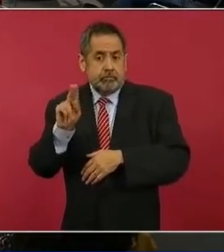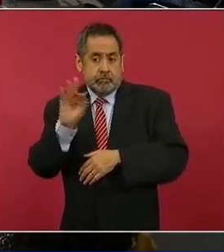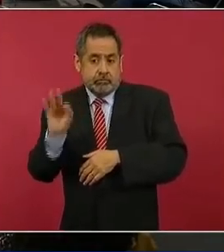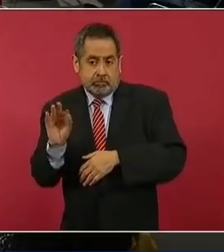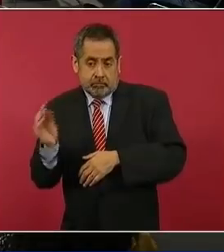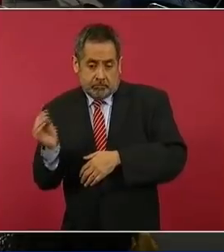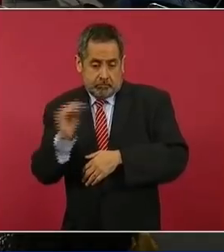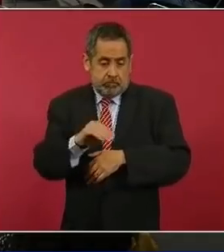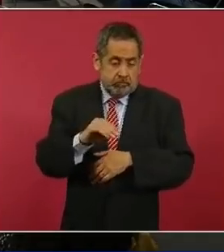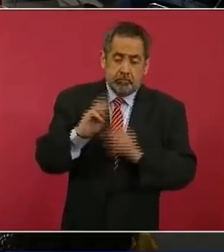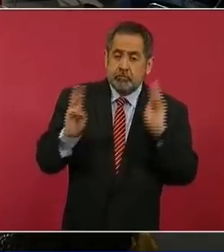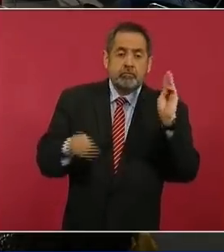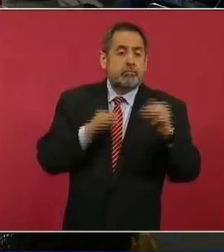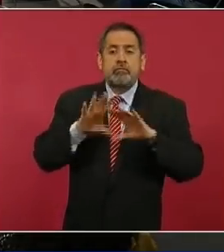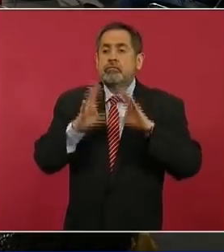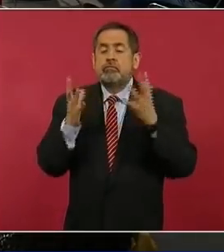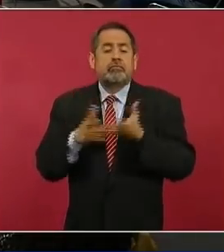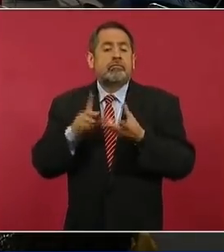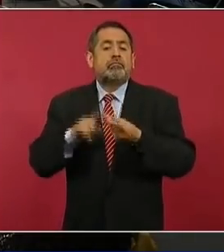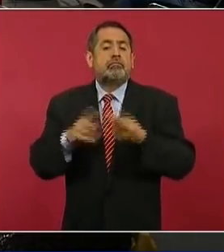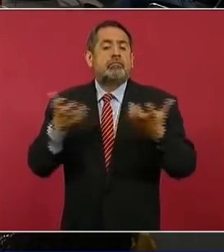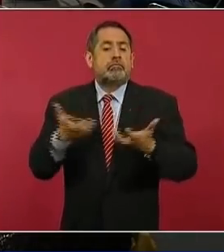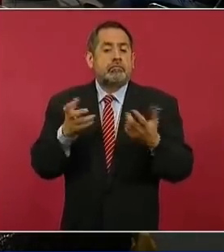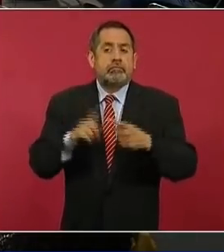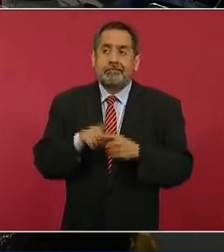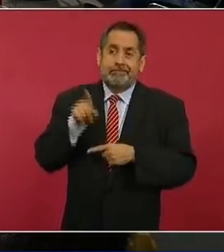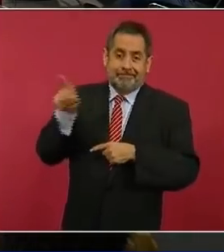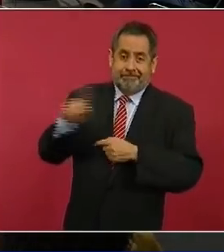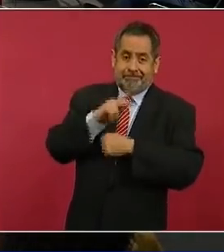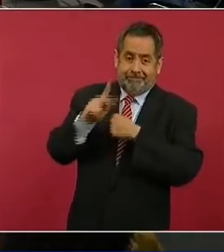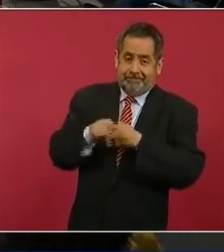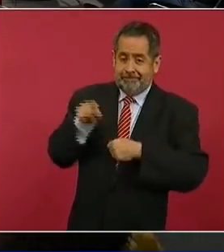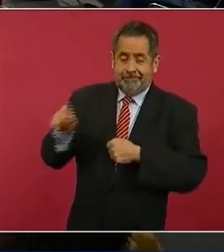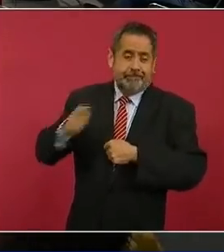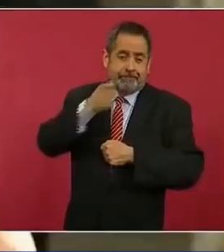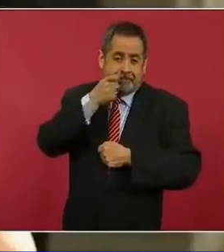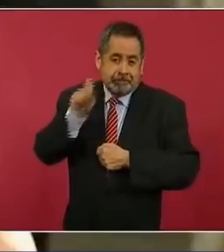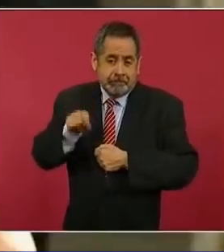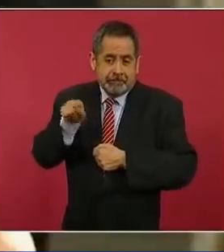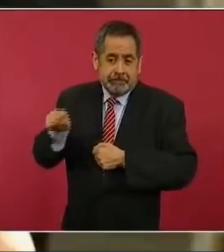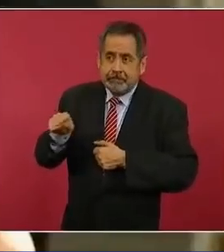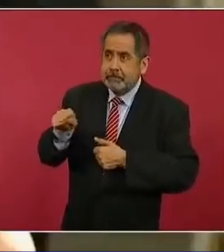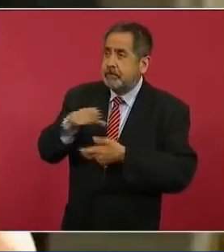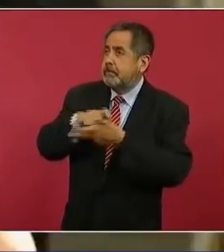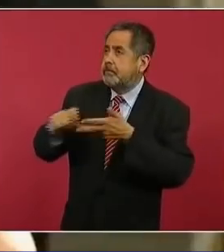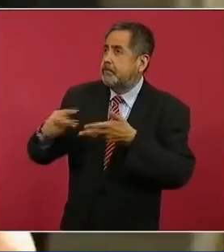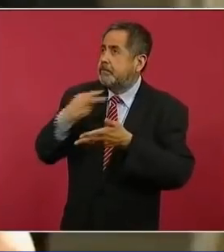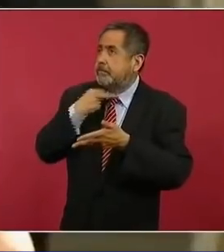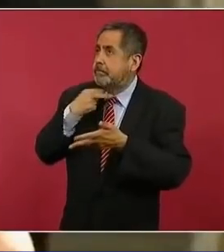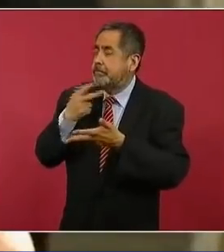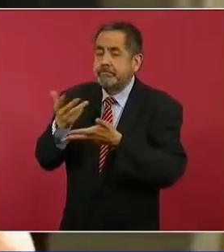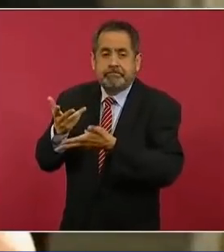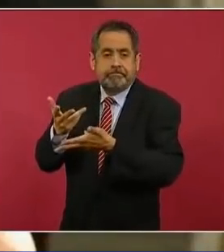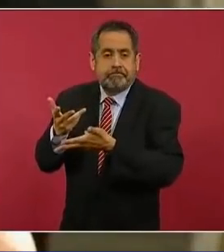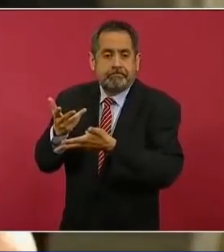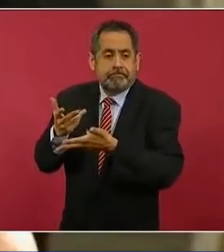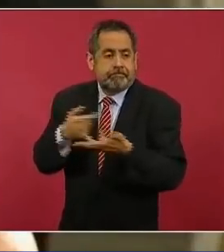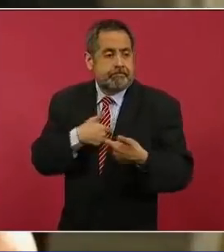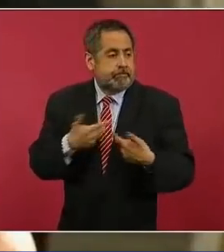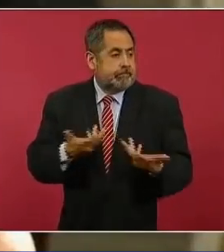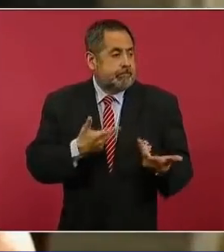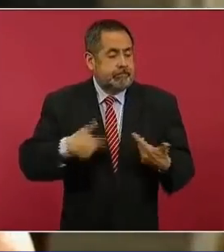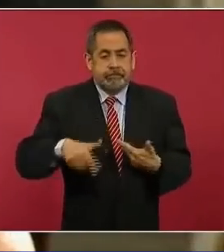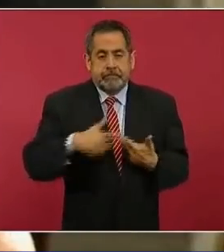produce en el mundo, la produce Ucrania. Entonces, ¿qué se va a hacer? Ayer usted